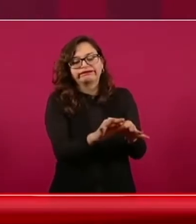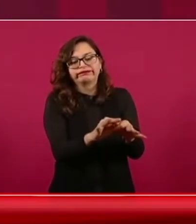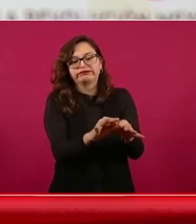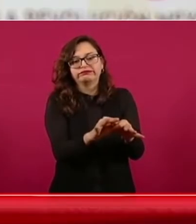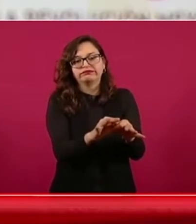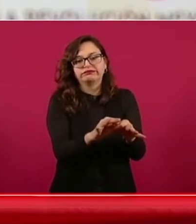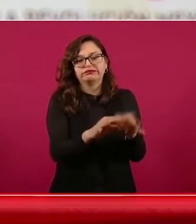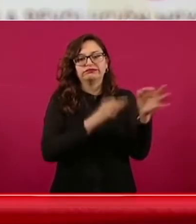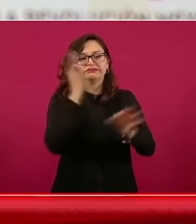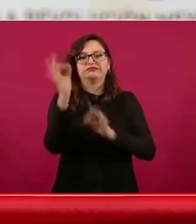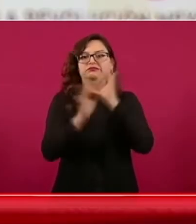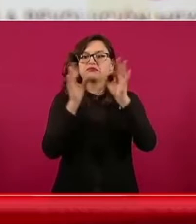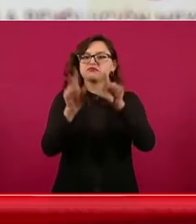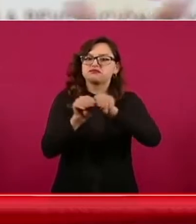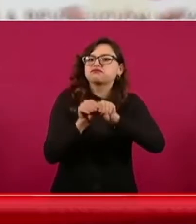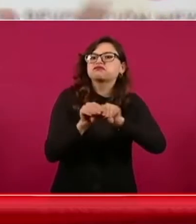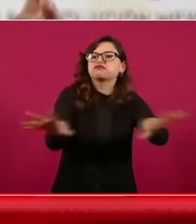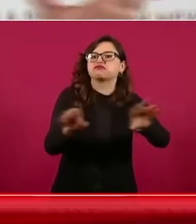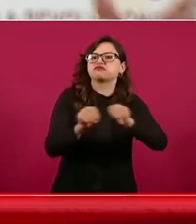en propaganda,